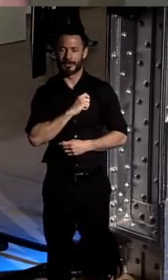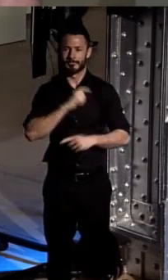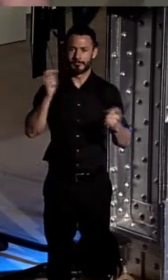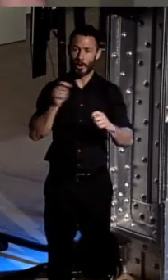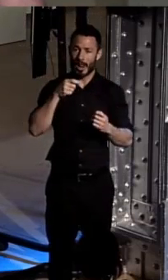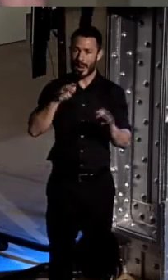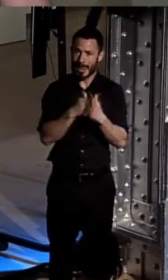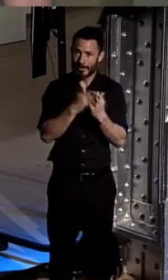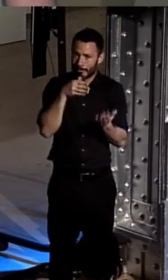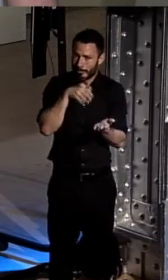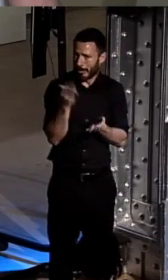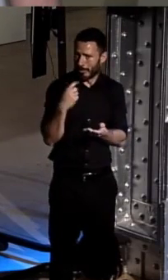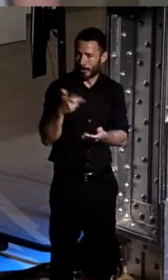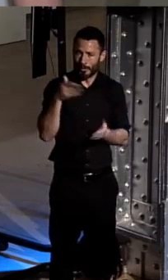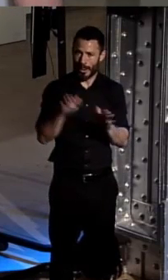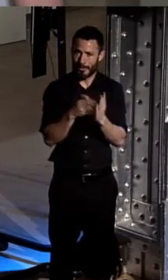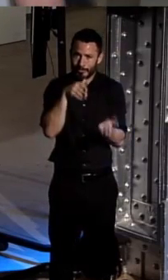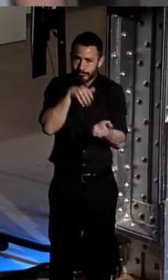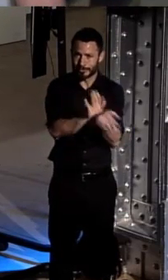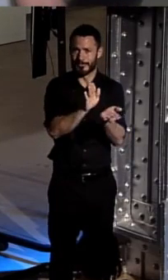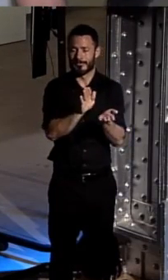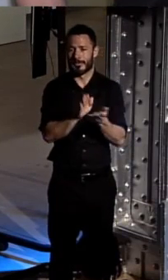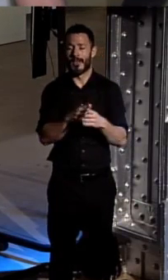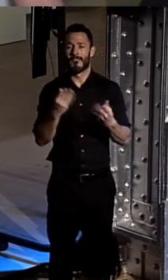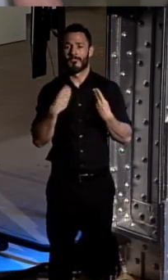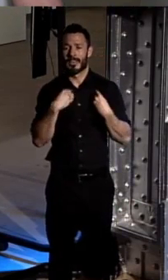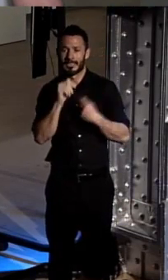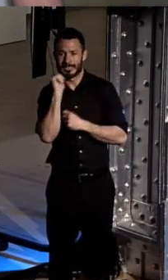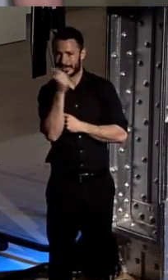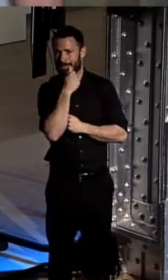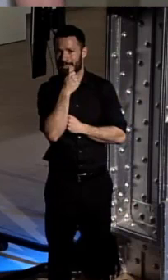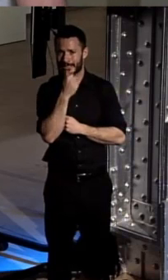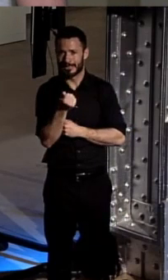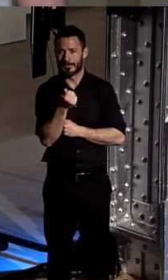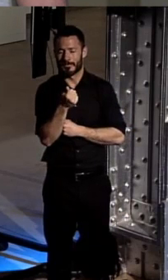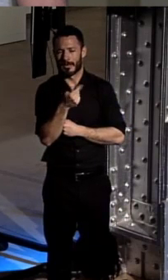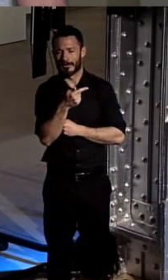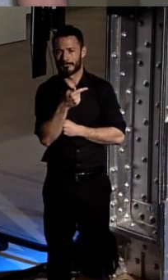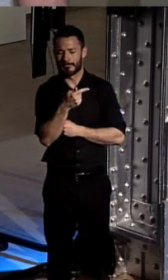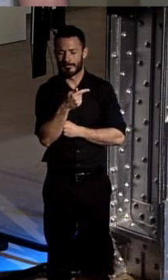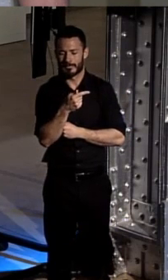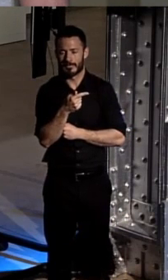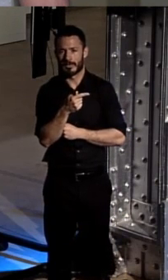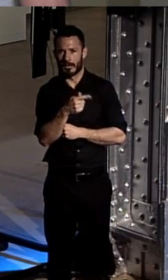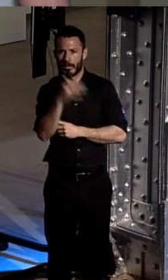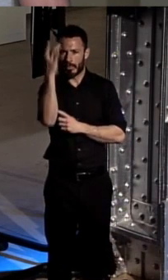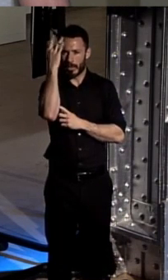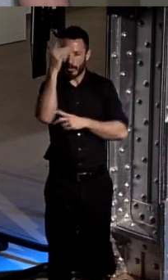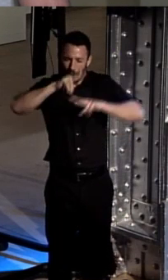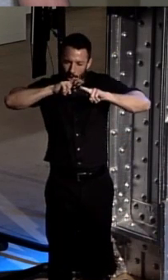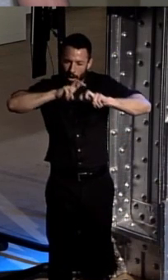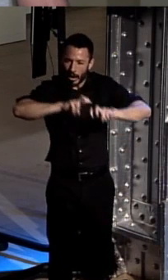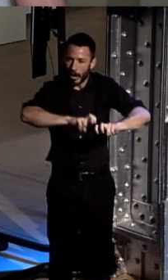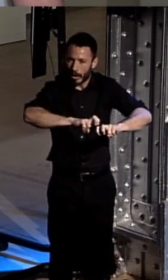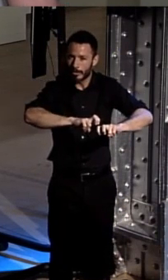libro que acaba de publicar con Editorial Debate, La vida secreta de la mente, donde te adentras en ese viaje íntimo del cerebro. Estamos